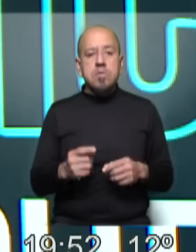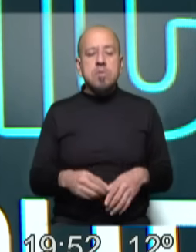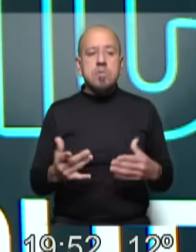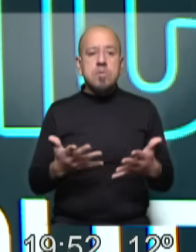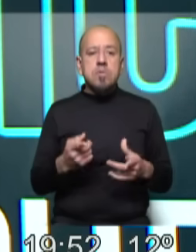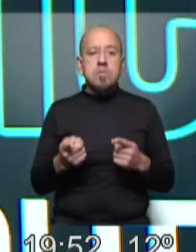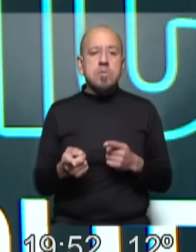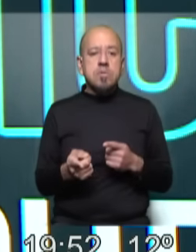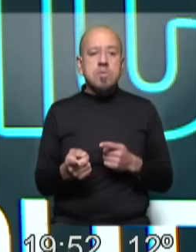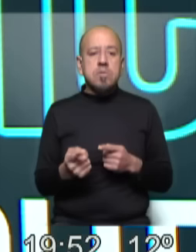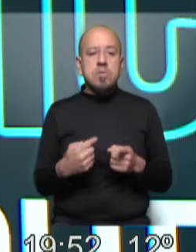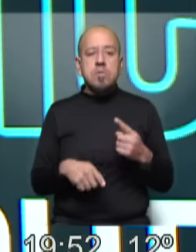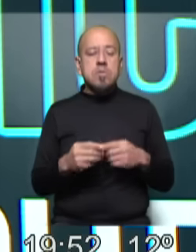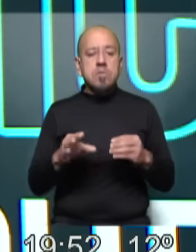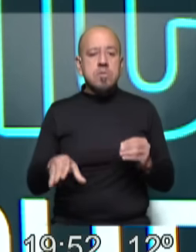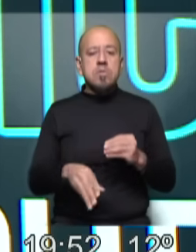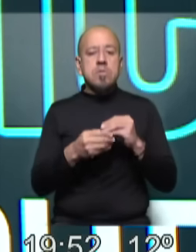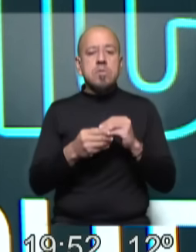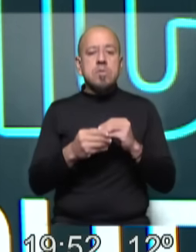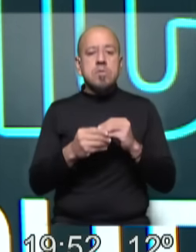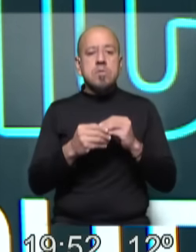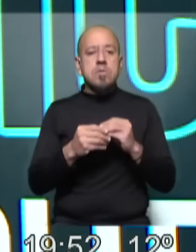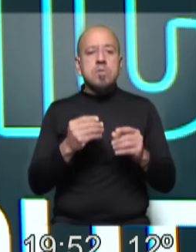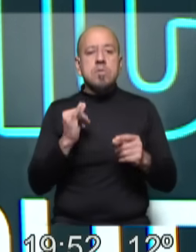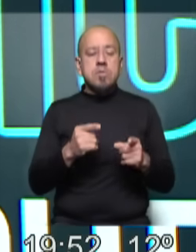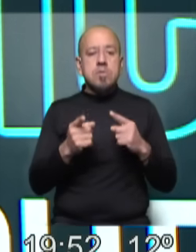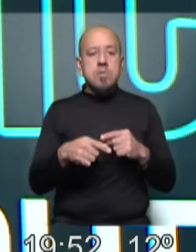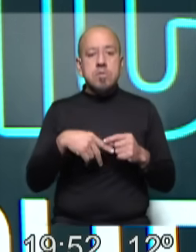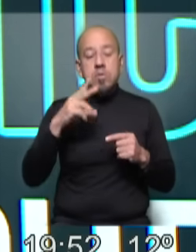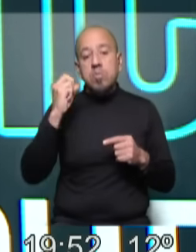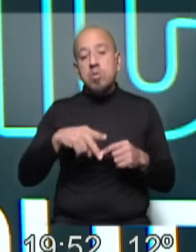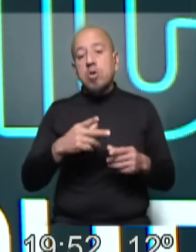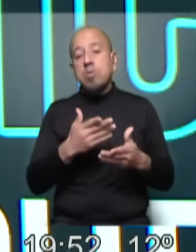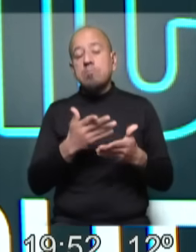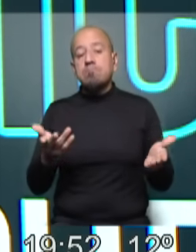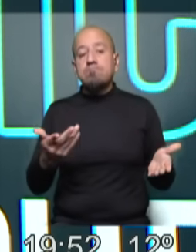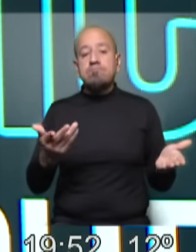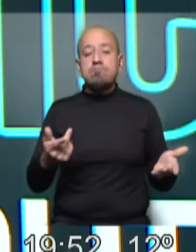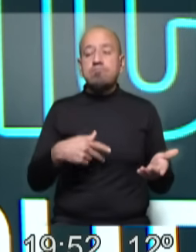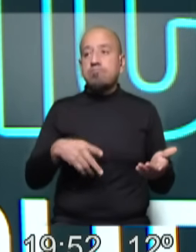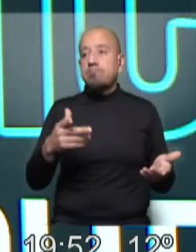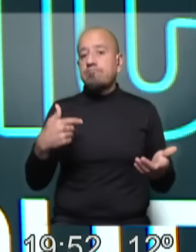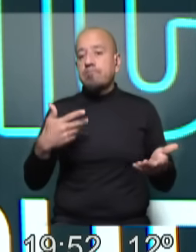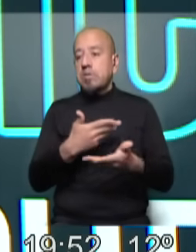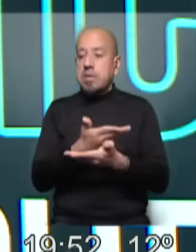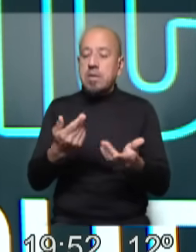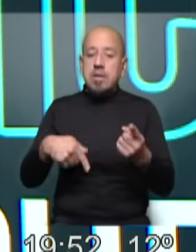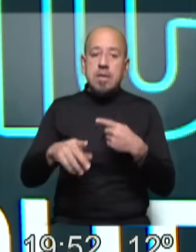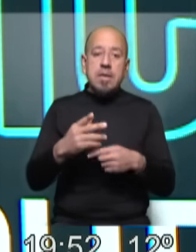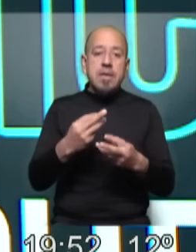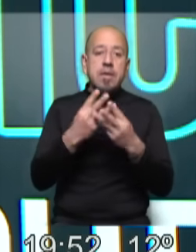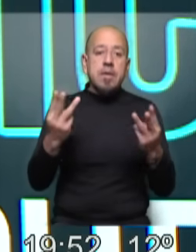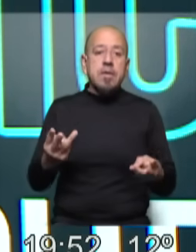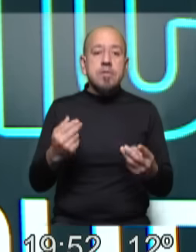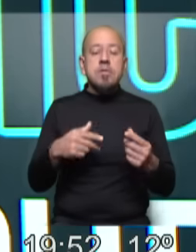cerca y es la acumulación Bueno si esa acumulación de canta o no en la opinión pública es algo que veremos en el paso de los meses y no es inmediato eh